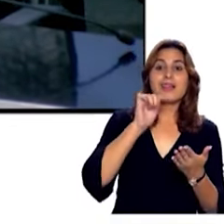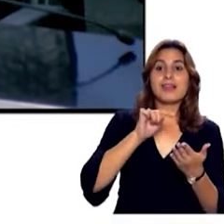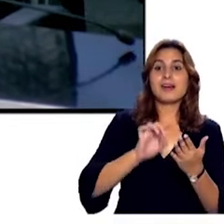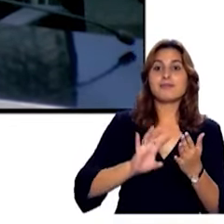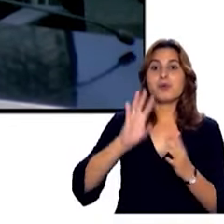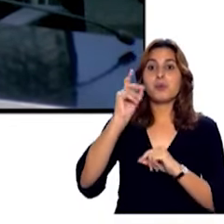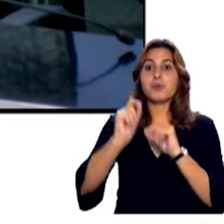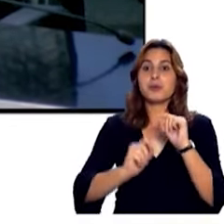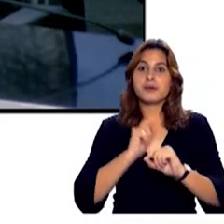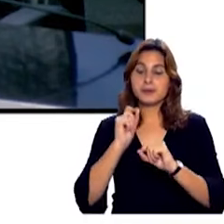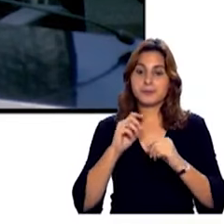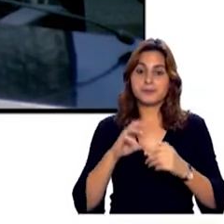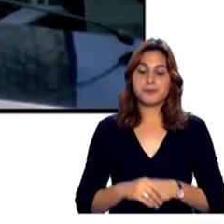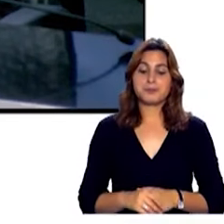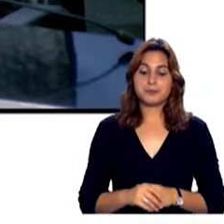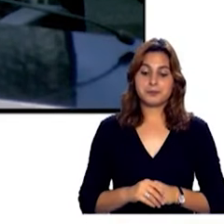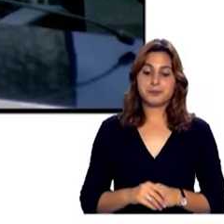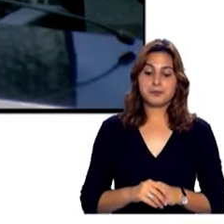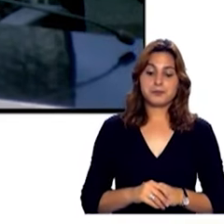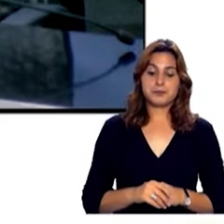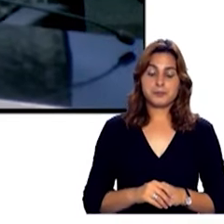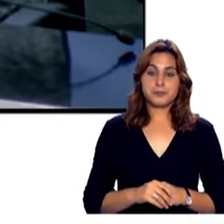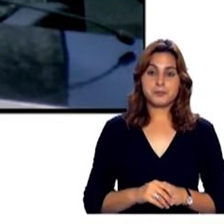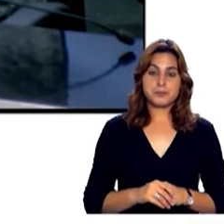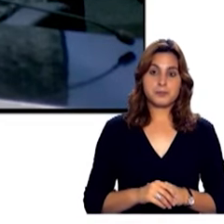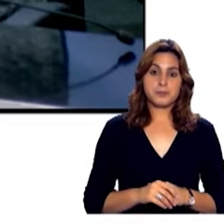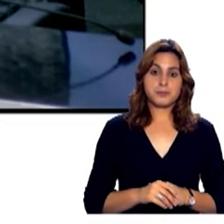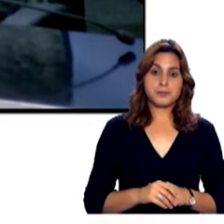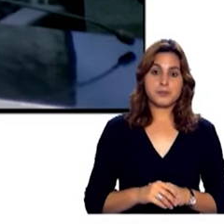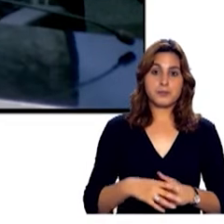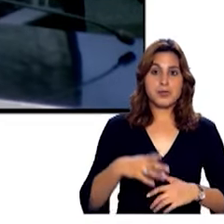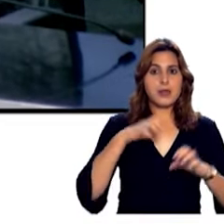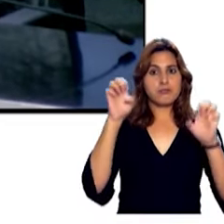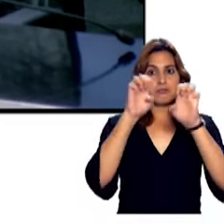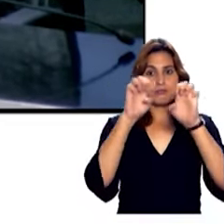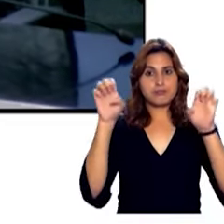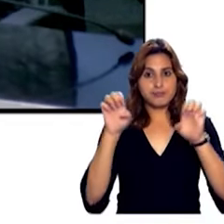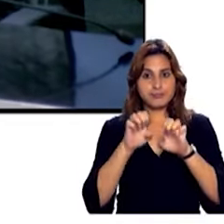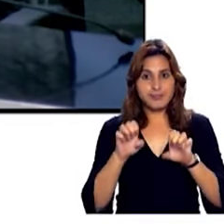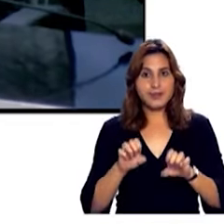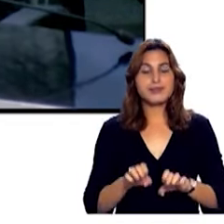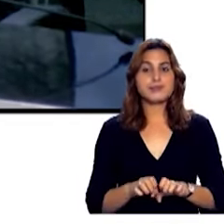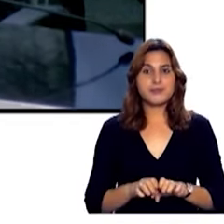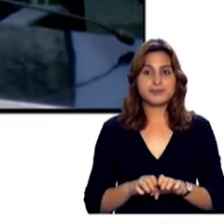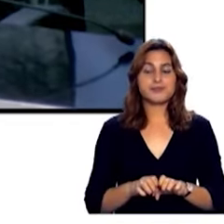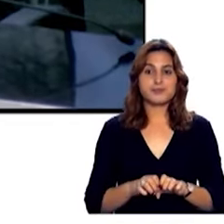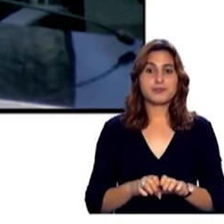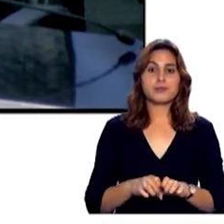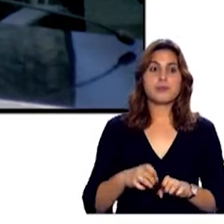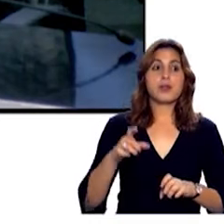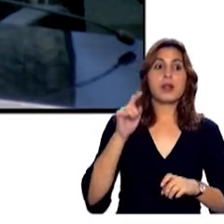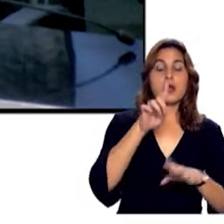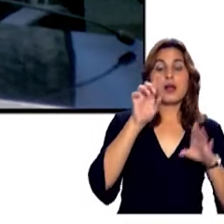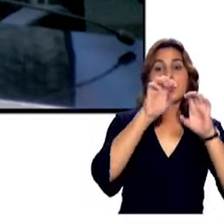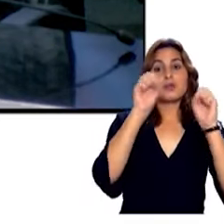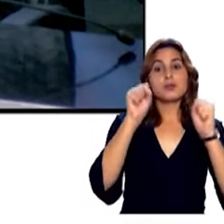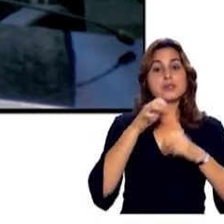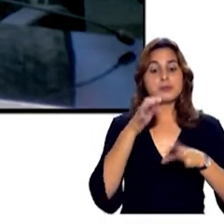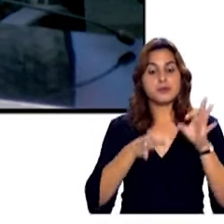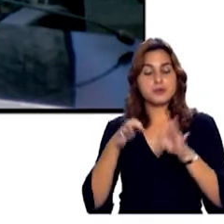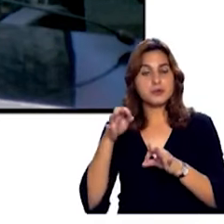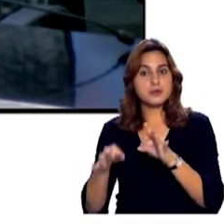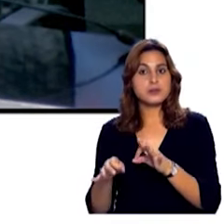es la vertebra piramidal del sistema judicial ha queo al final LG